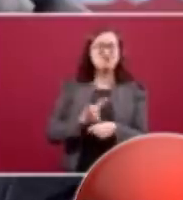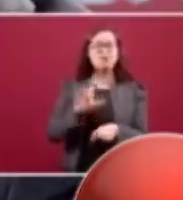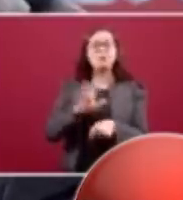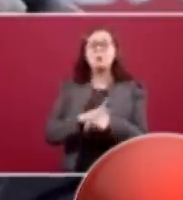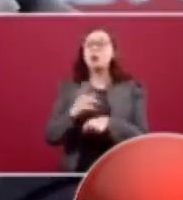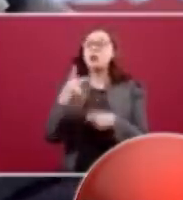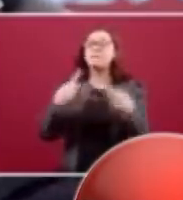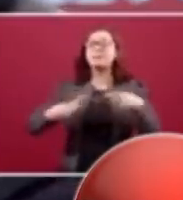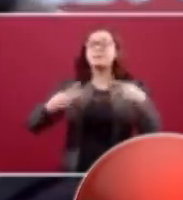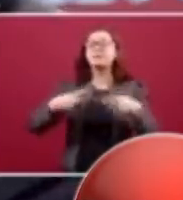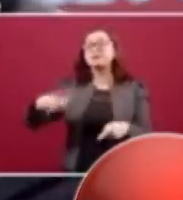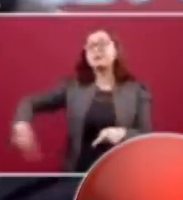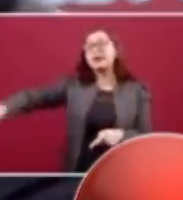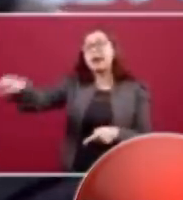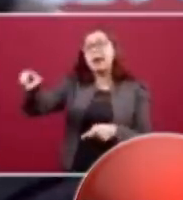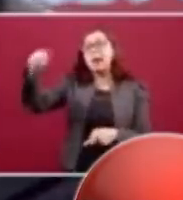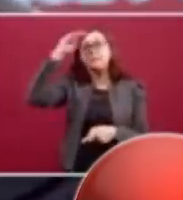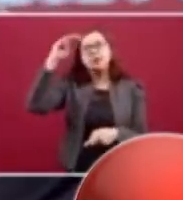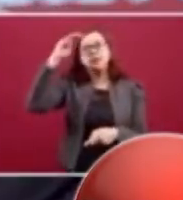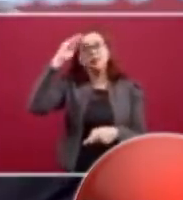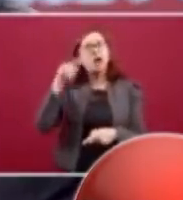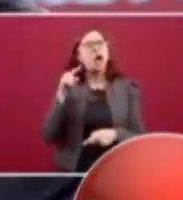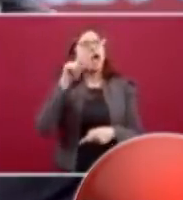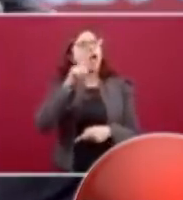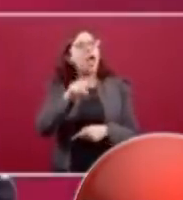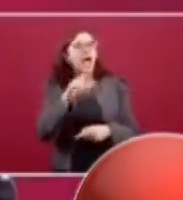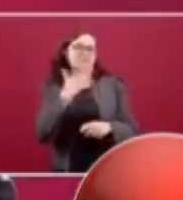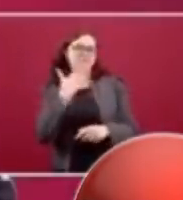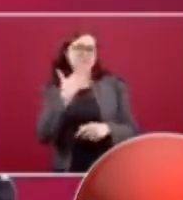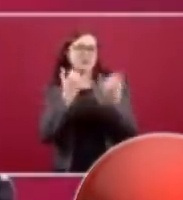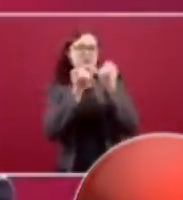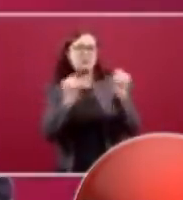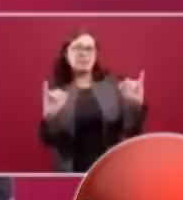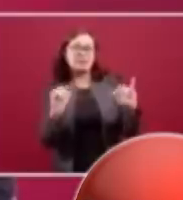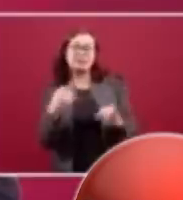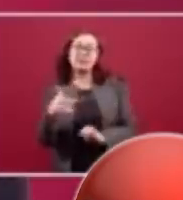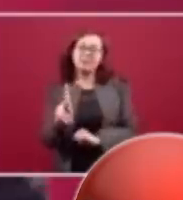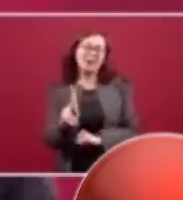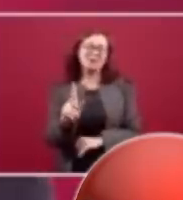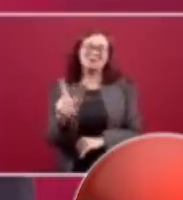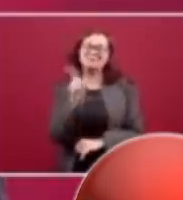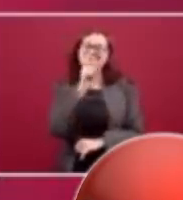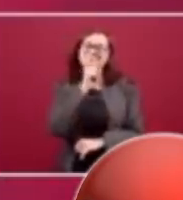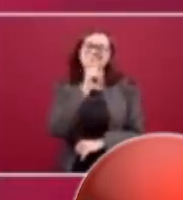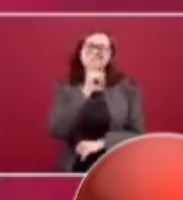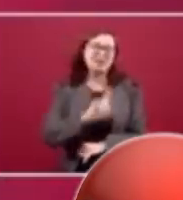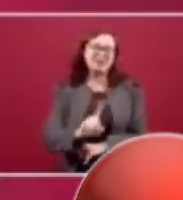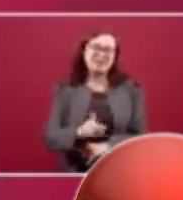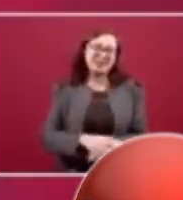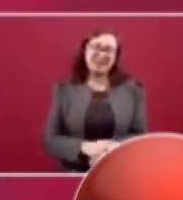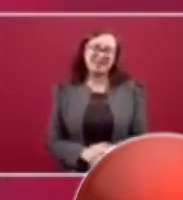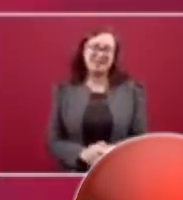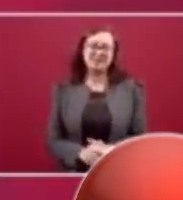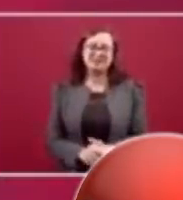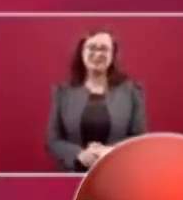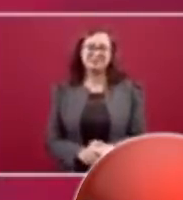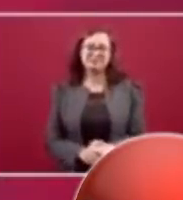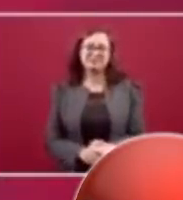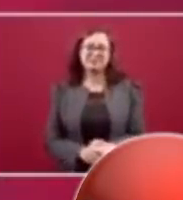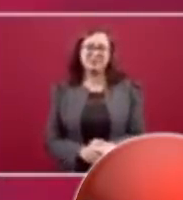cuando lo cierto es que no lo son, o son independientes del